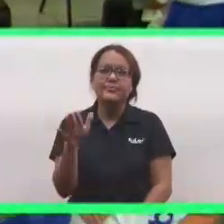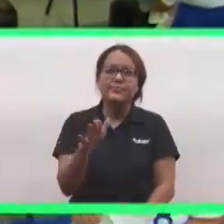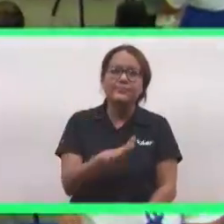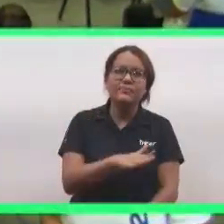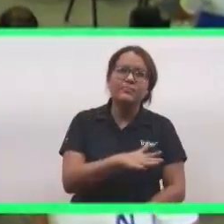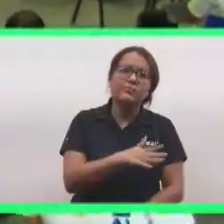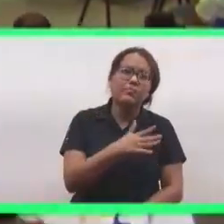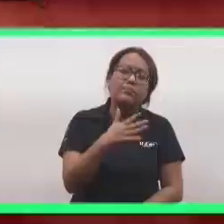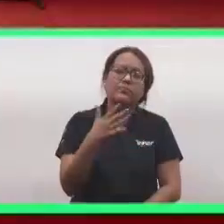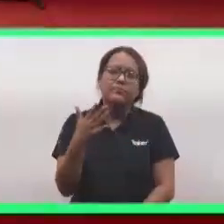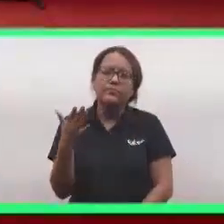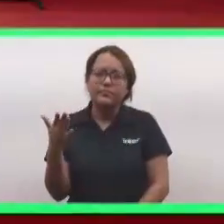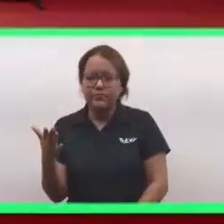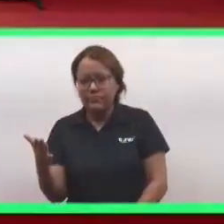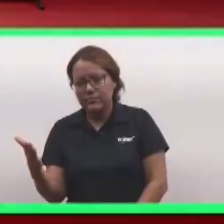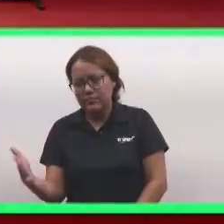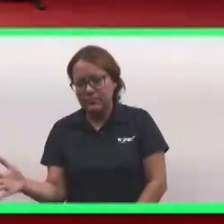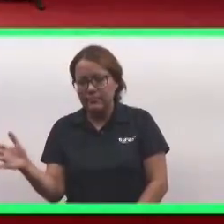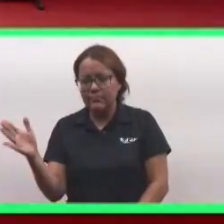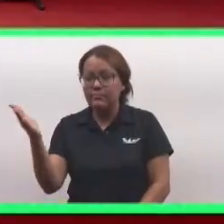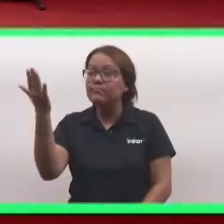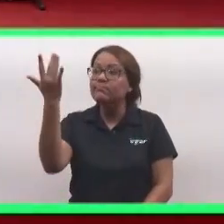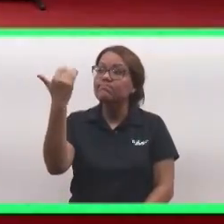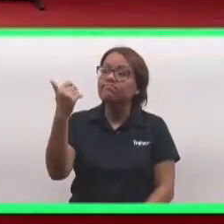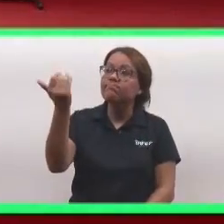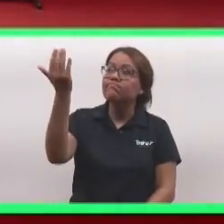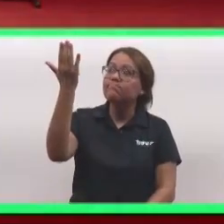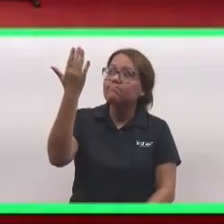y lléname, Señor.